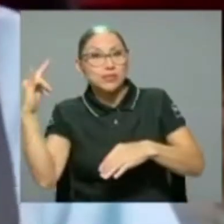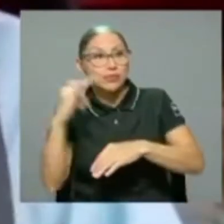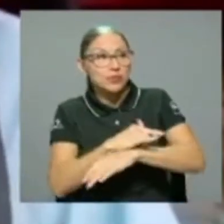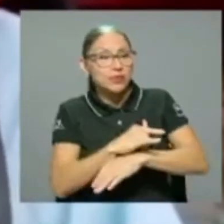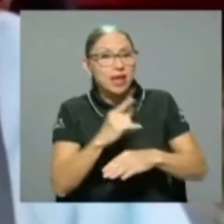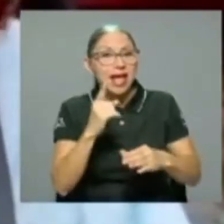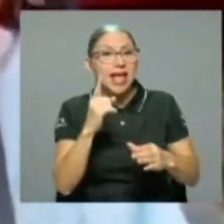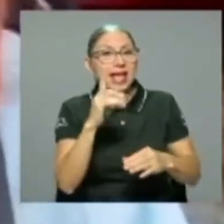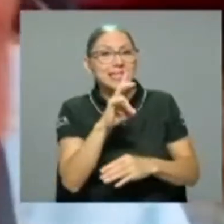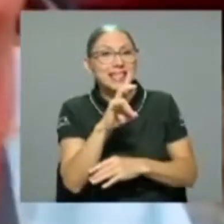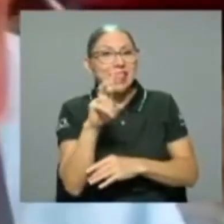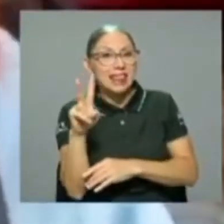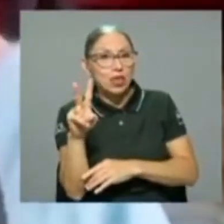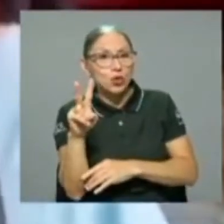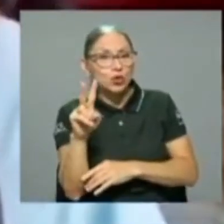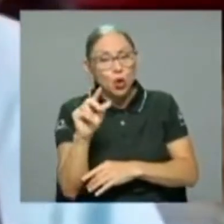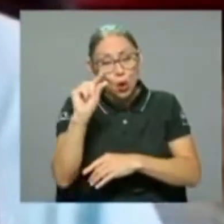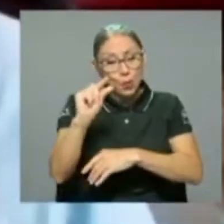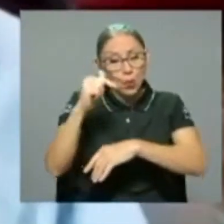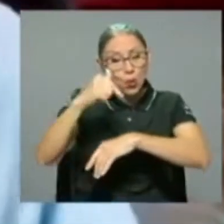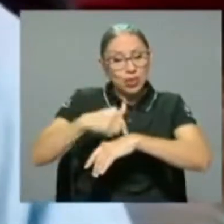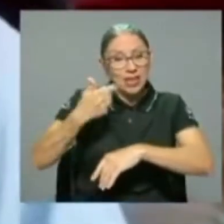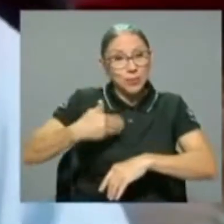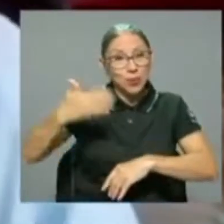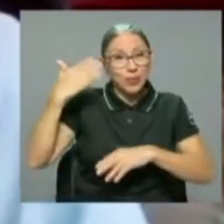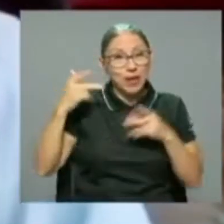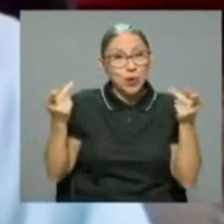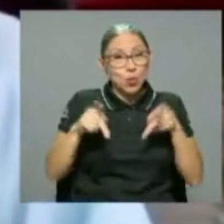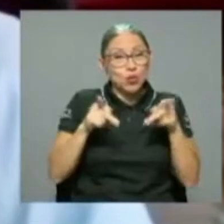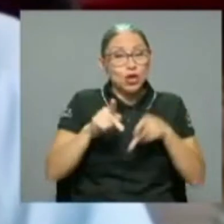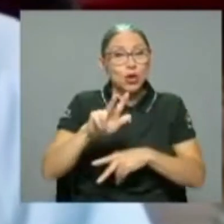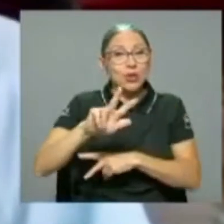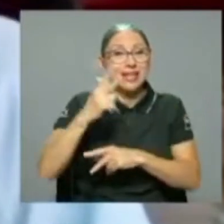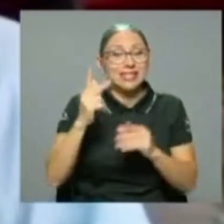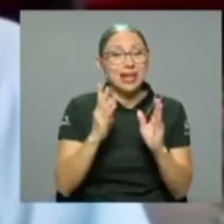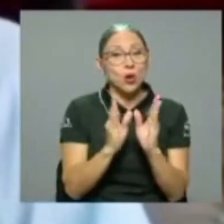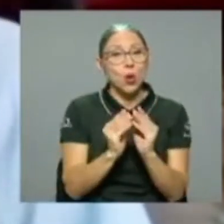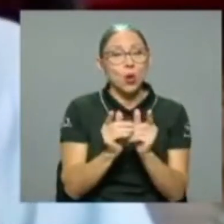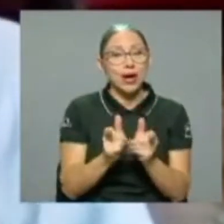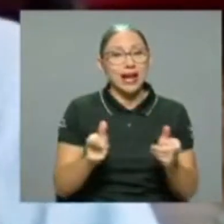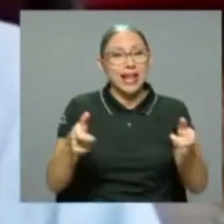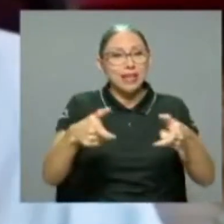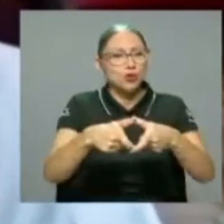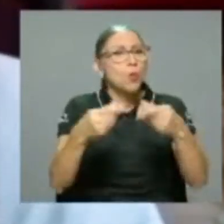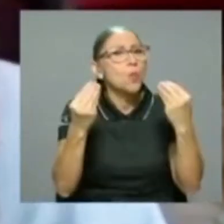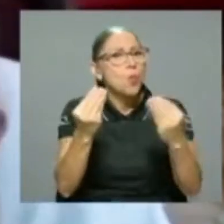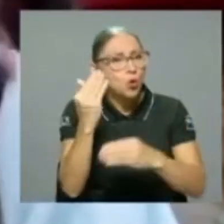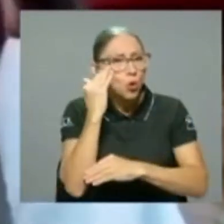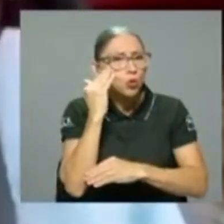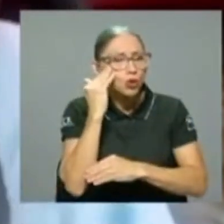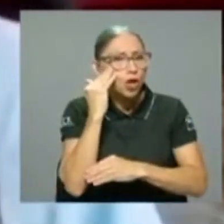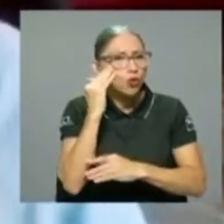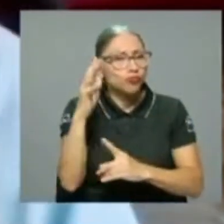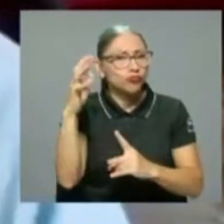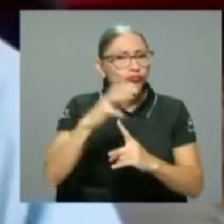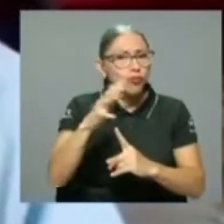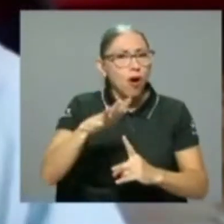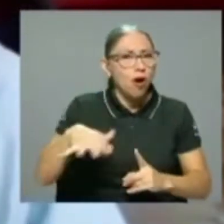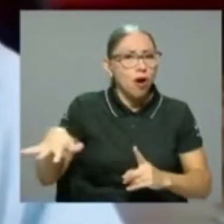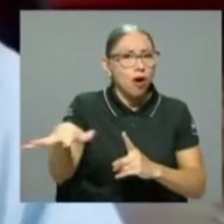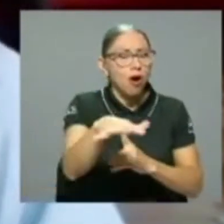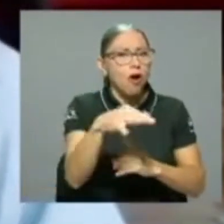hacía poco tiempo había ocurrido el tercer congreso, que es muy conocido, porque sí, le dio a la universidad, de ese